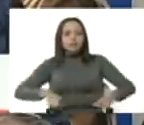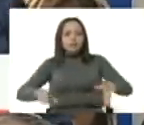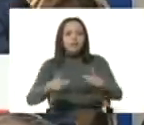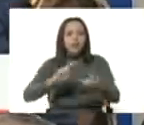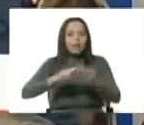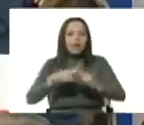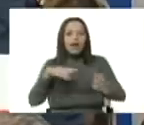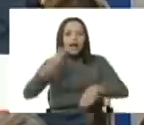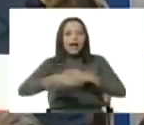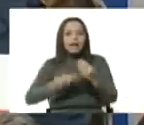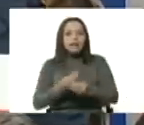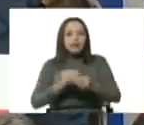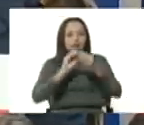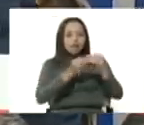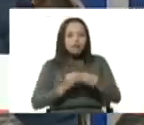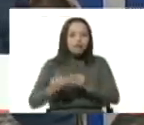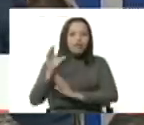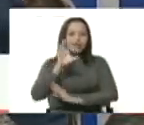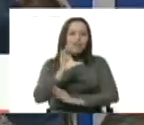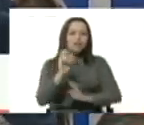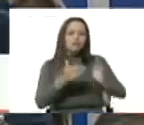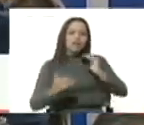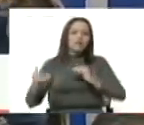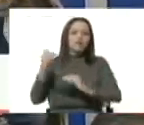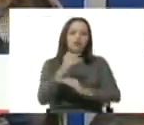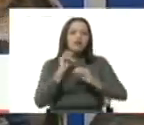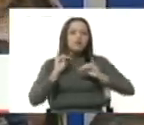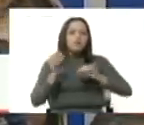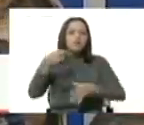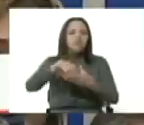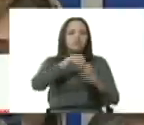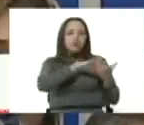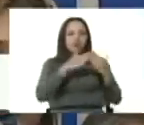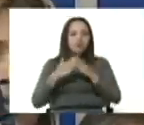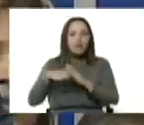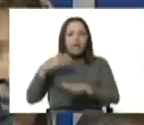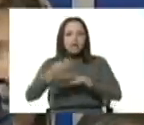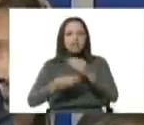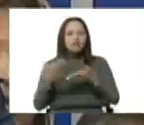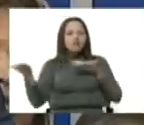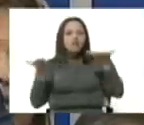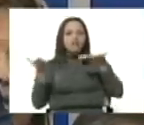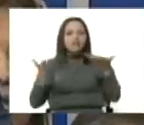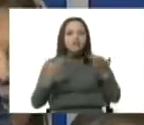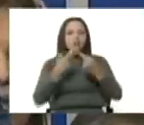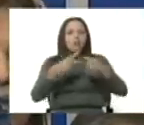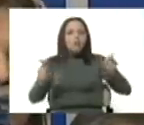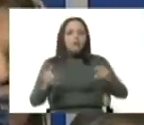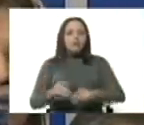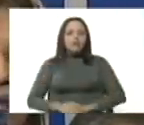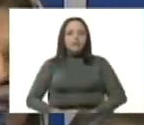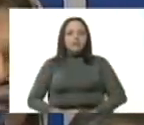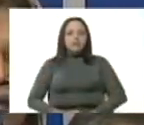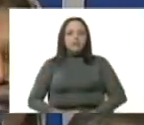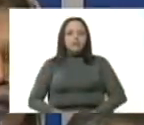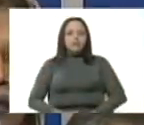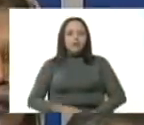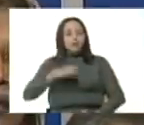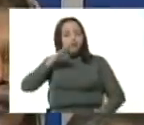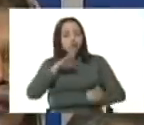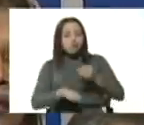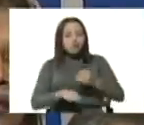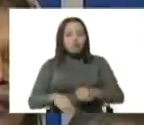la conformación de un Estado Mayor desde esa comuna en el marco de los servicios públicos. Y por último,